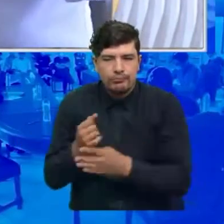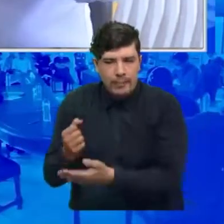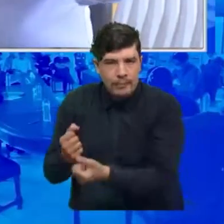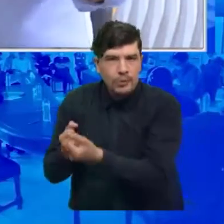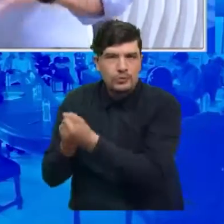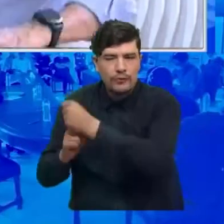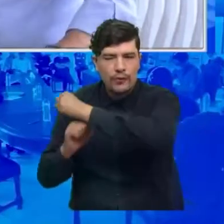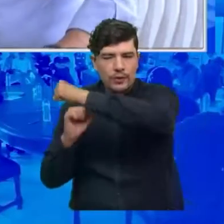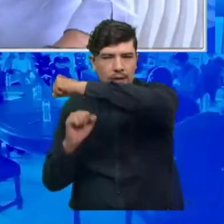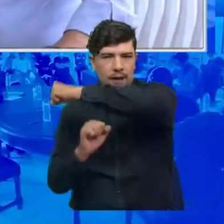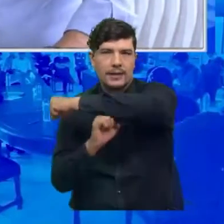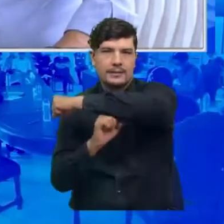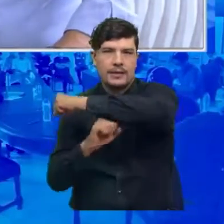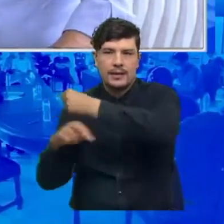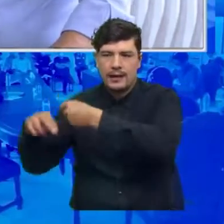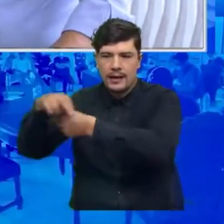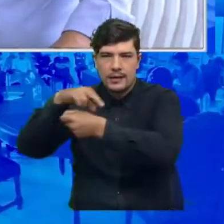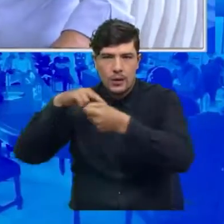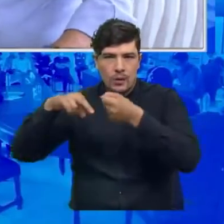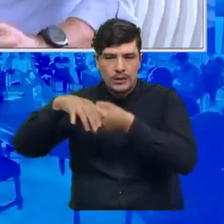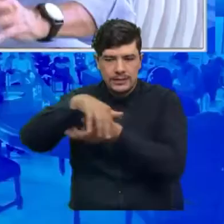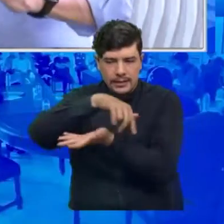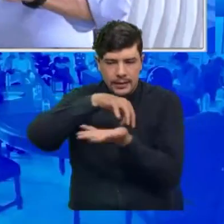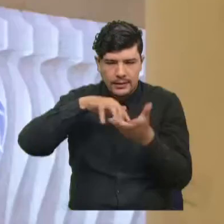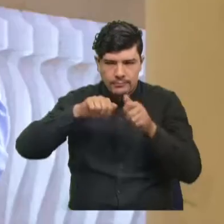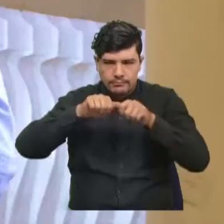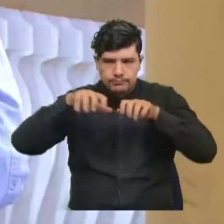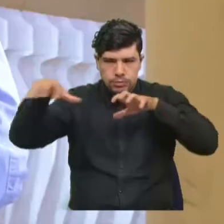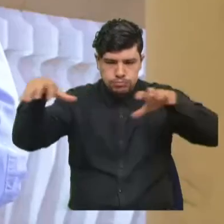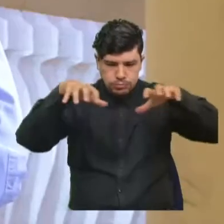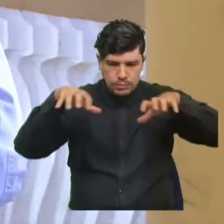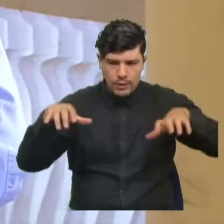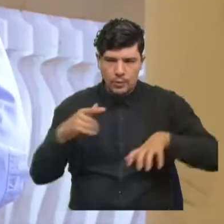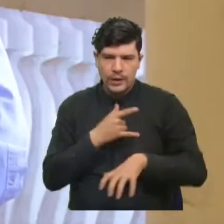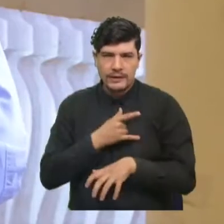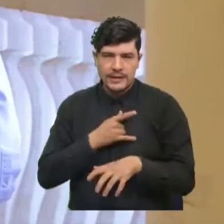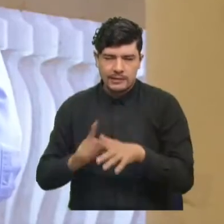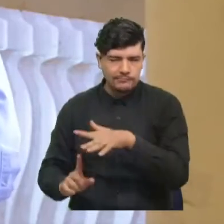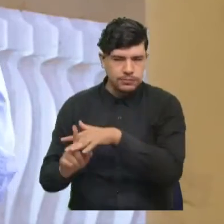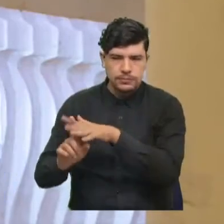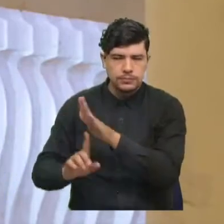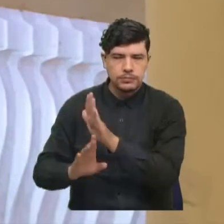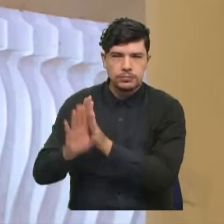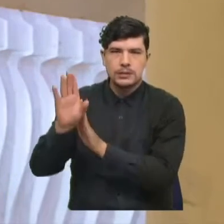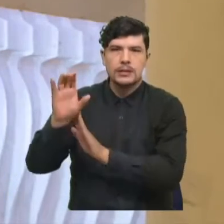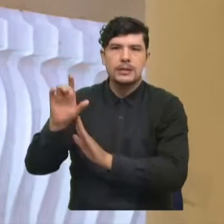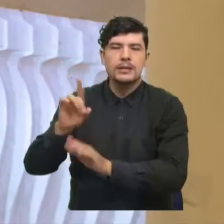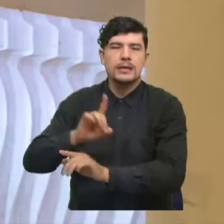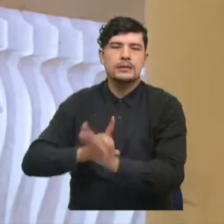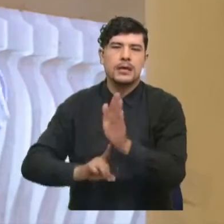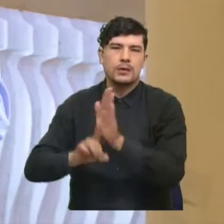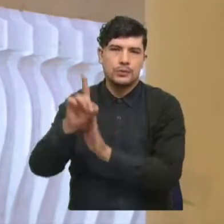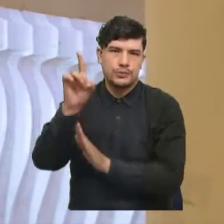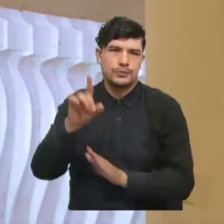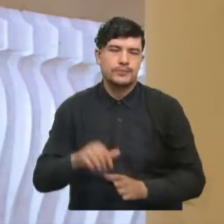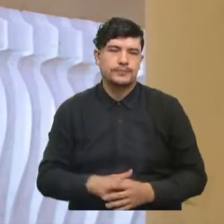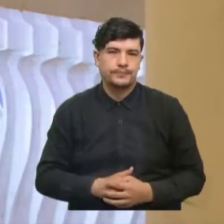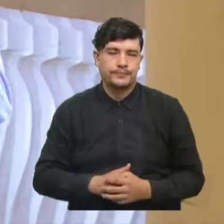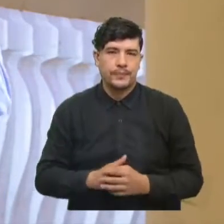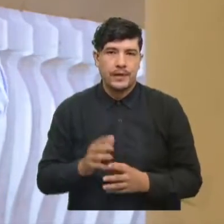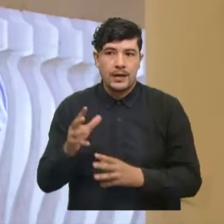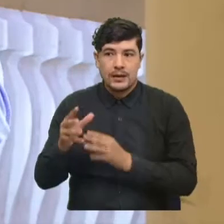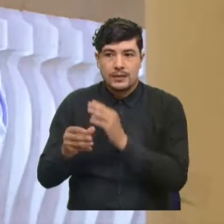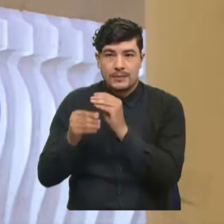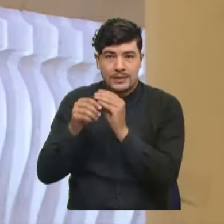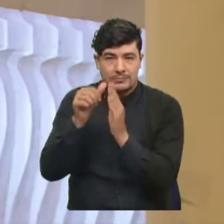se garantice los programas desde el primer hasta el último semestre y también que estén enfocados